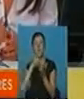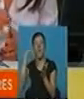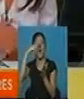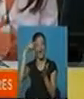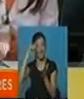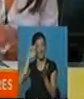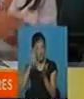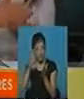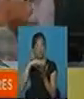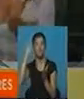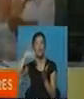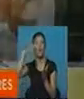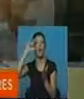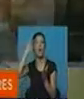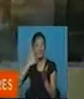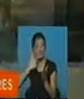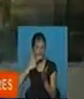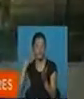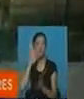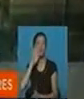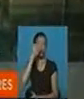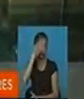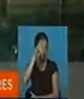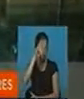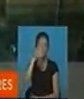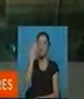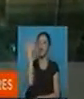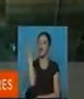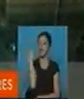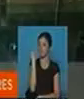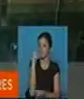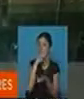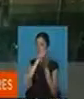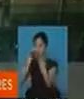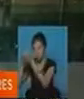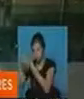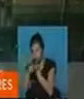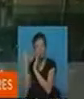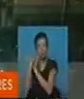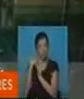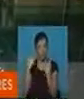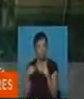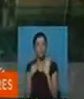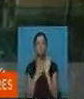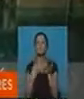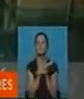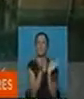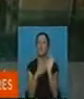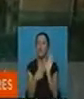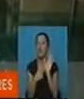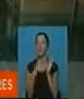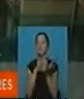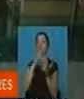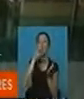publicar a raíz de una serie de consultas y basada en fuentes de analistas, el hecho del llamado